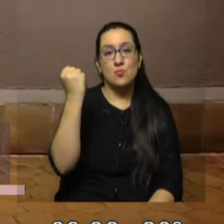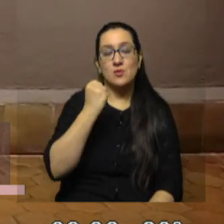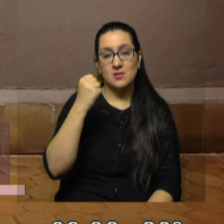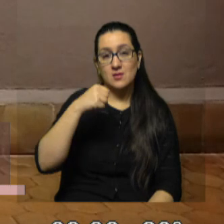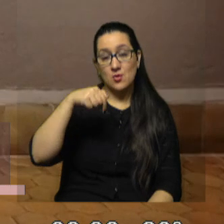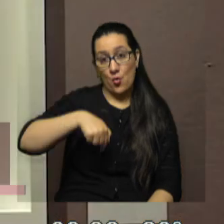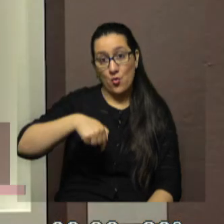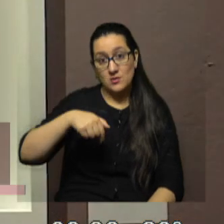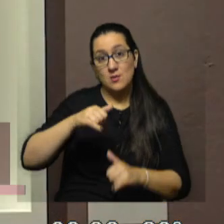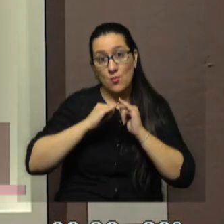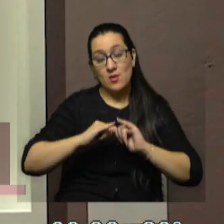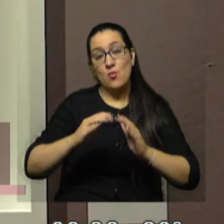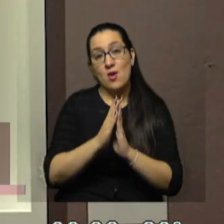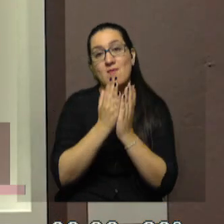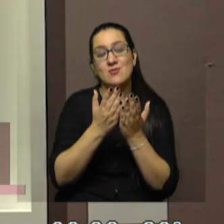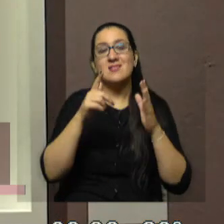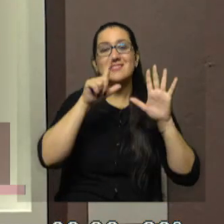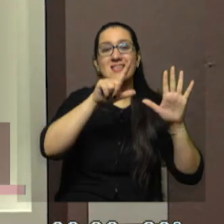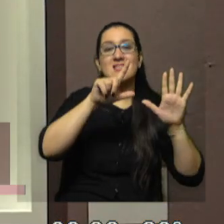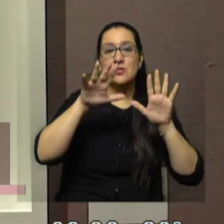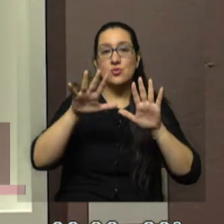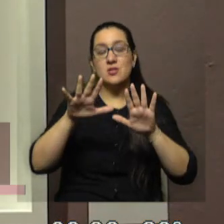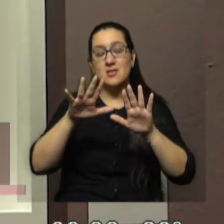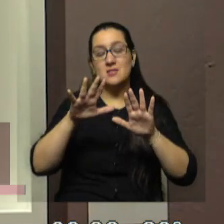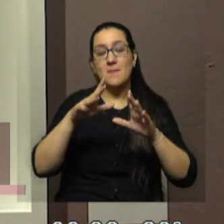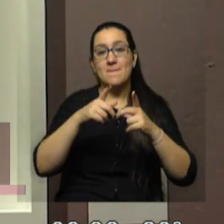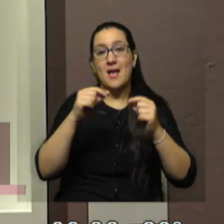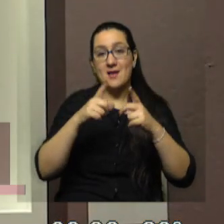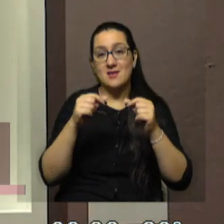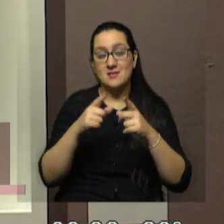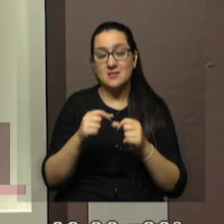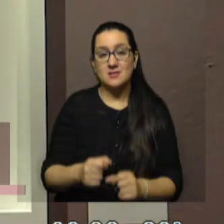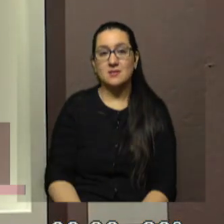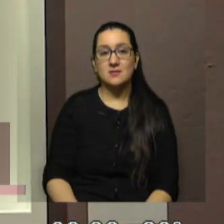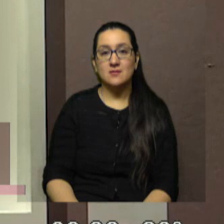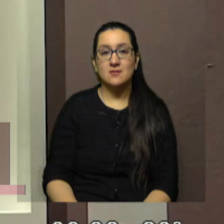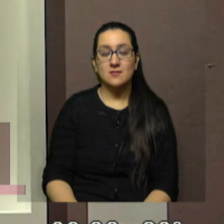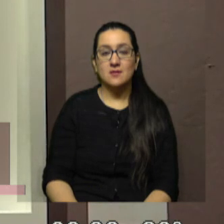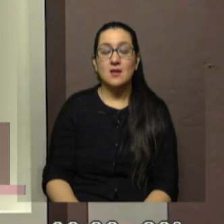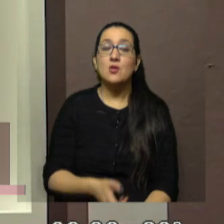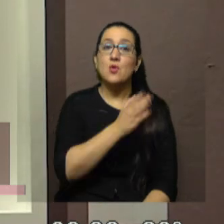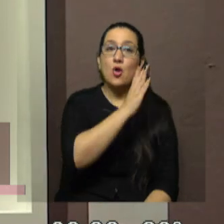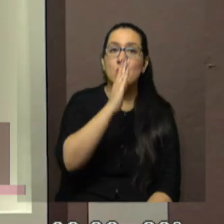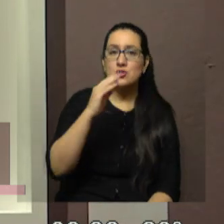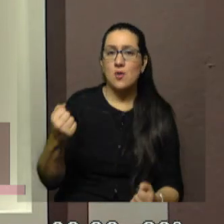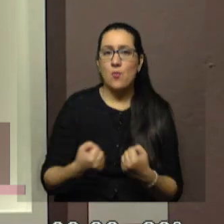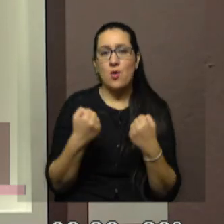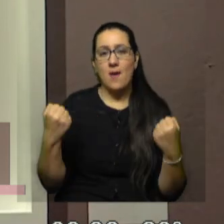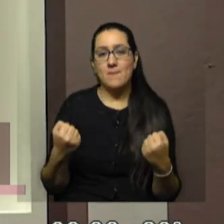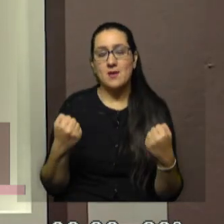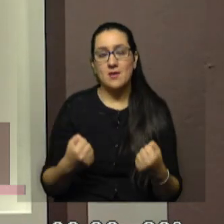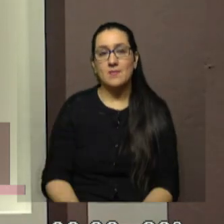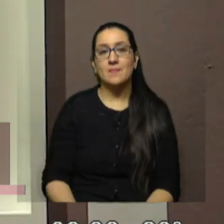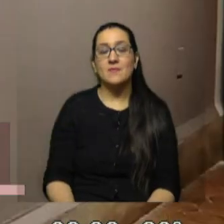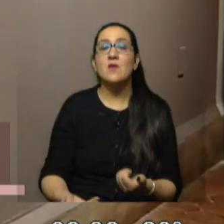sale hoy, un libro de 710 páginas en dos volúmenes, y la colección, que es muy amplia,